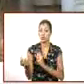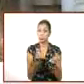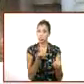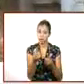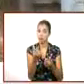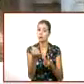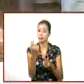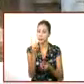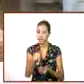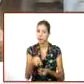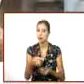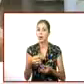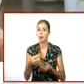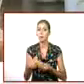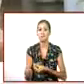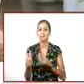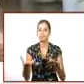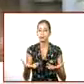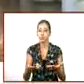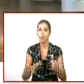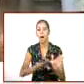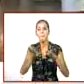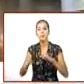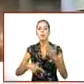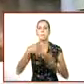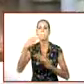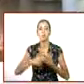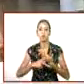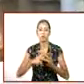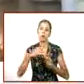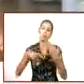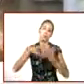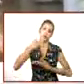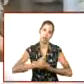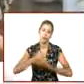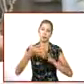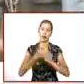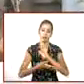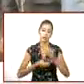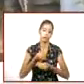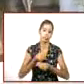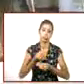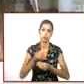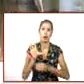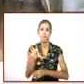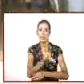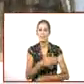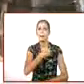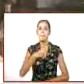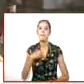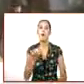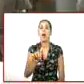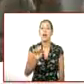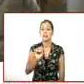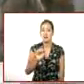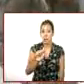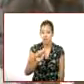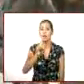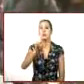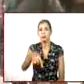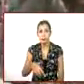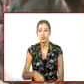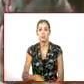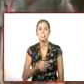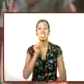recursos para programas y proyectos concretos a realizar en los países miembros, incluyendo